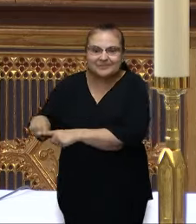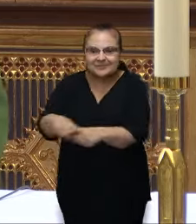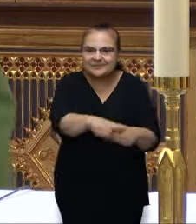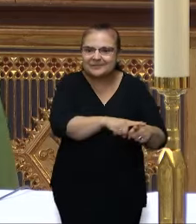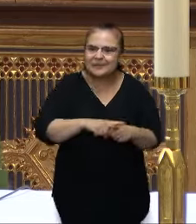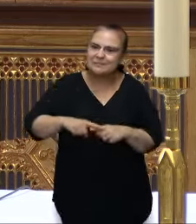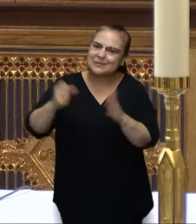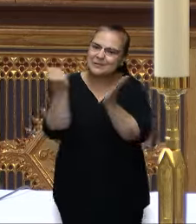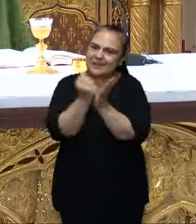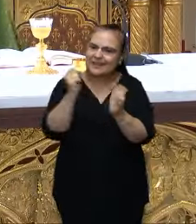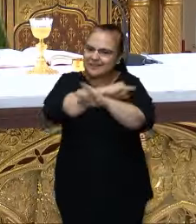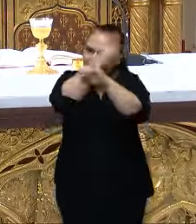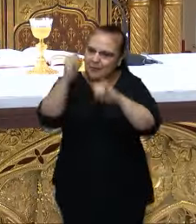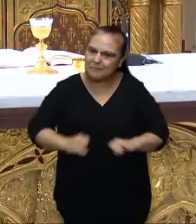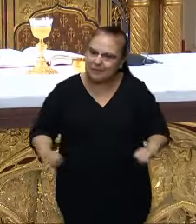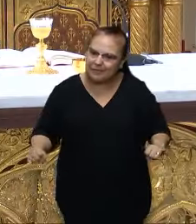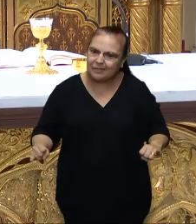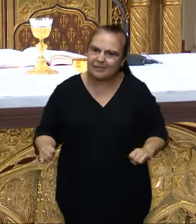paz